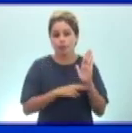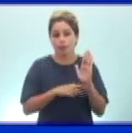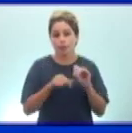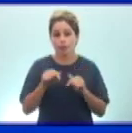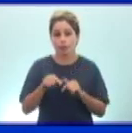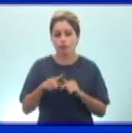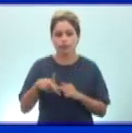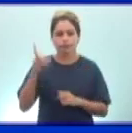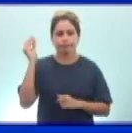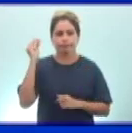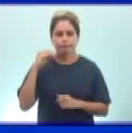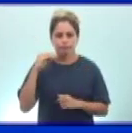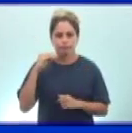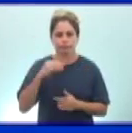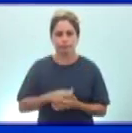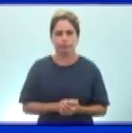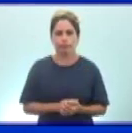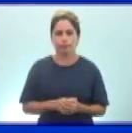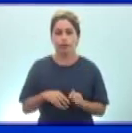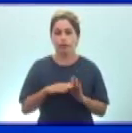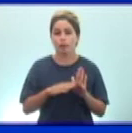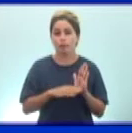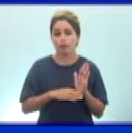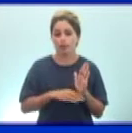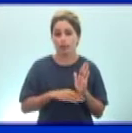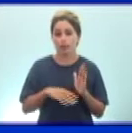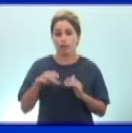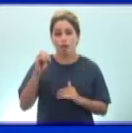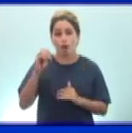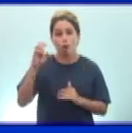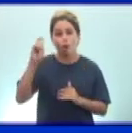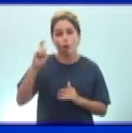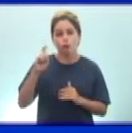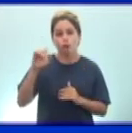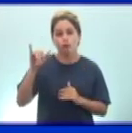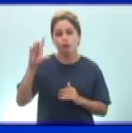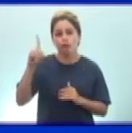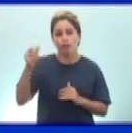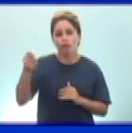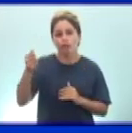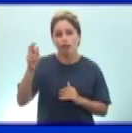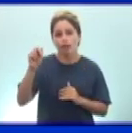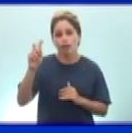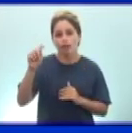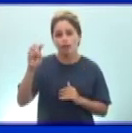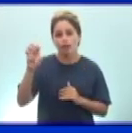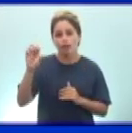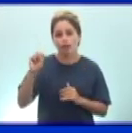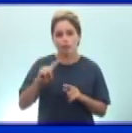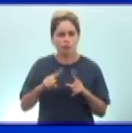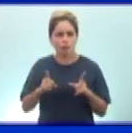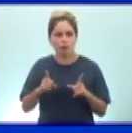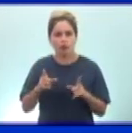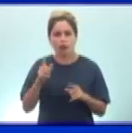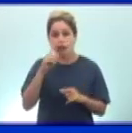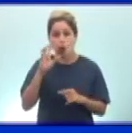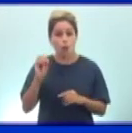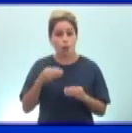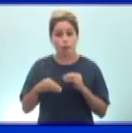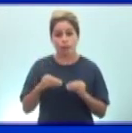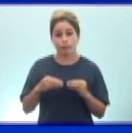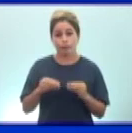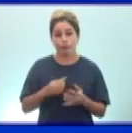deben conocer son propiedades oxidantes, nos referimos a un elemento no metálico. Y la sustancia en cuestión es